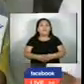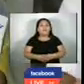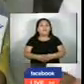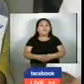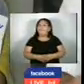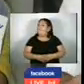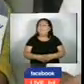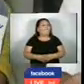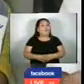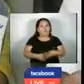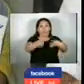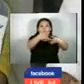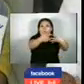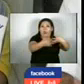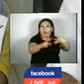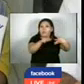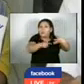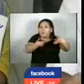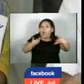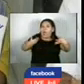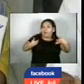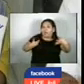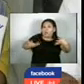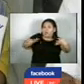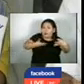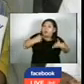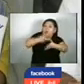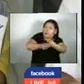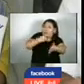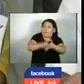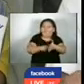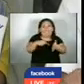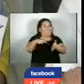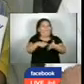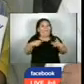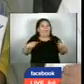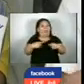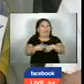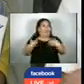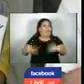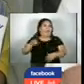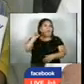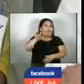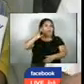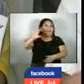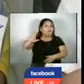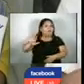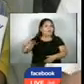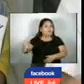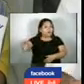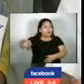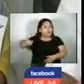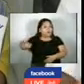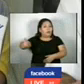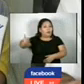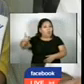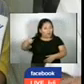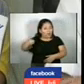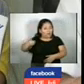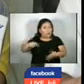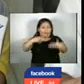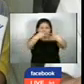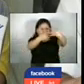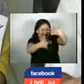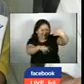No es la ley que se esperaba, no es la ley por la cual estuvimos luchando más de 15 años. Y deja vacíos